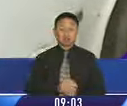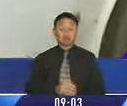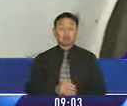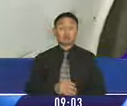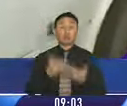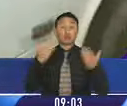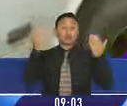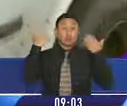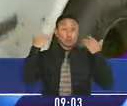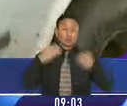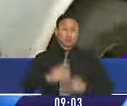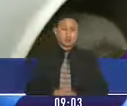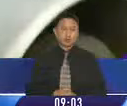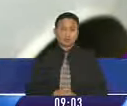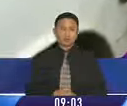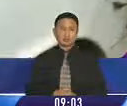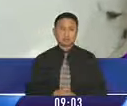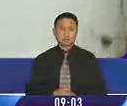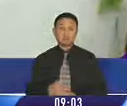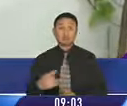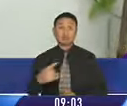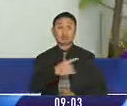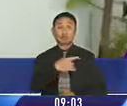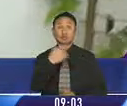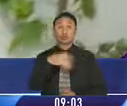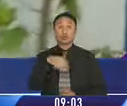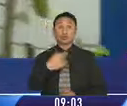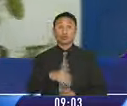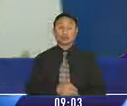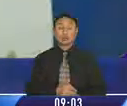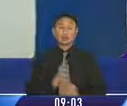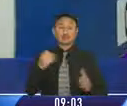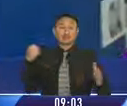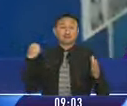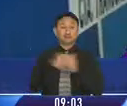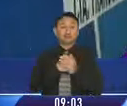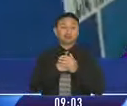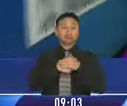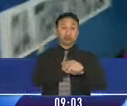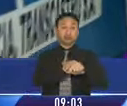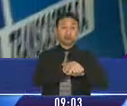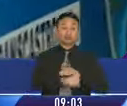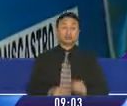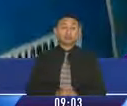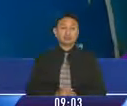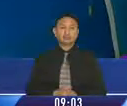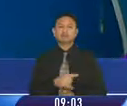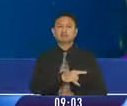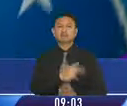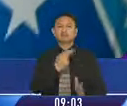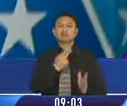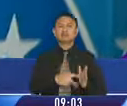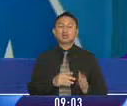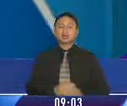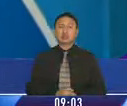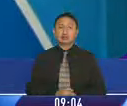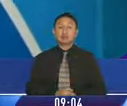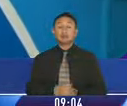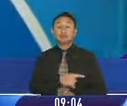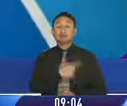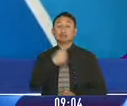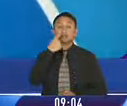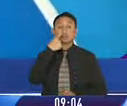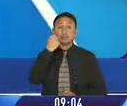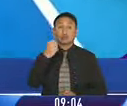Guayas. La colisión aparentemente fue provocada porque el